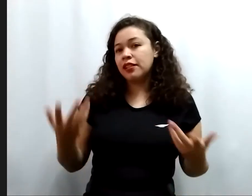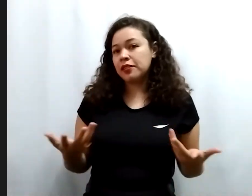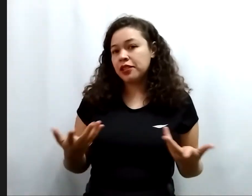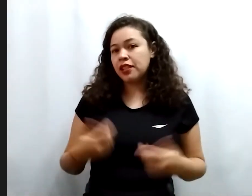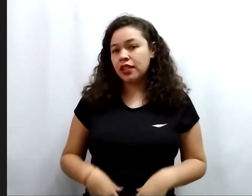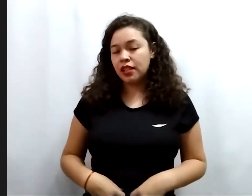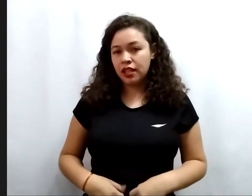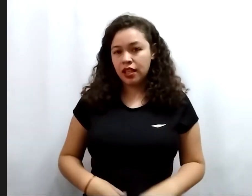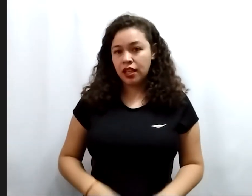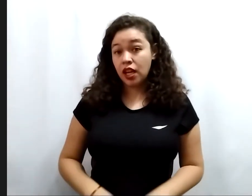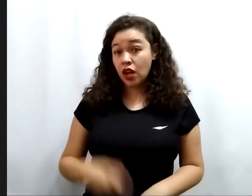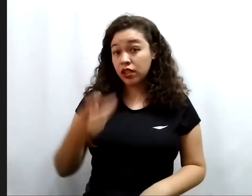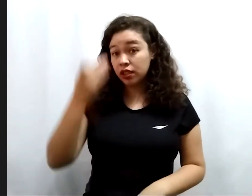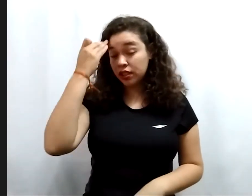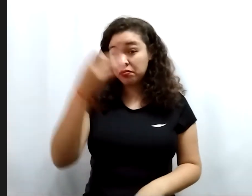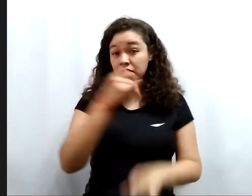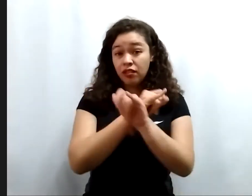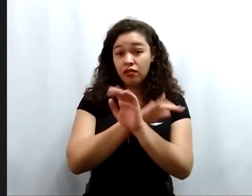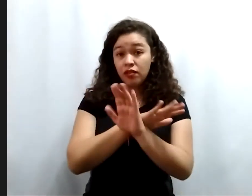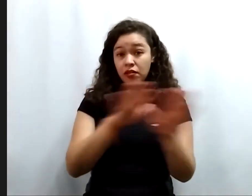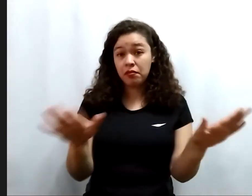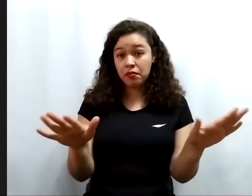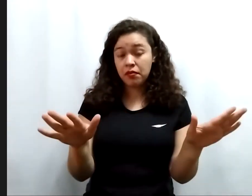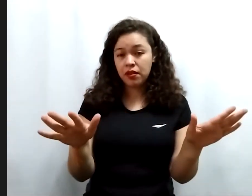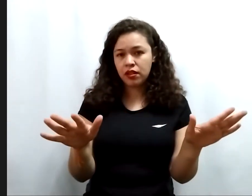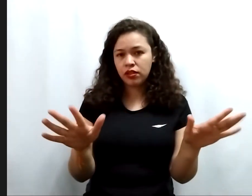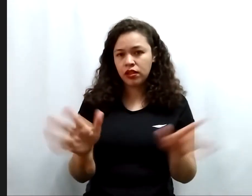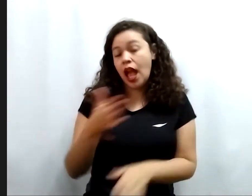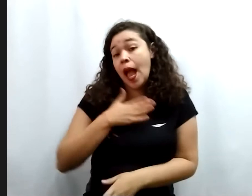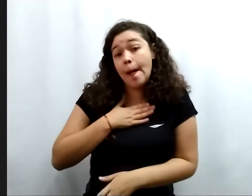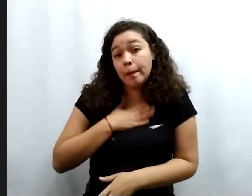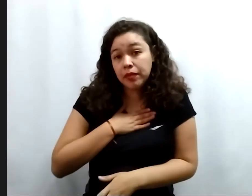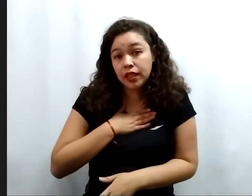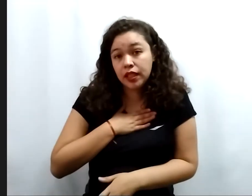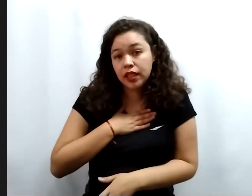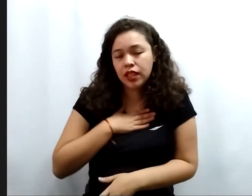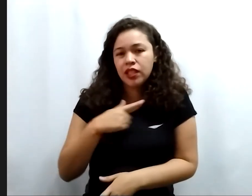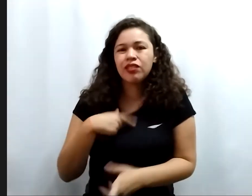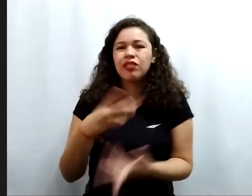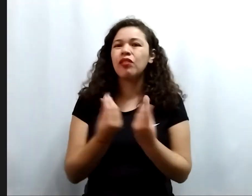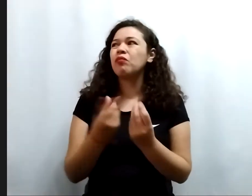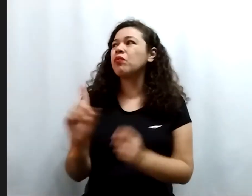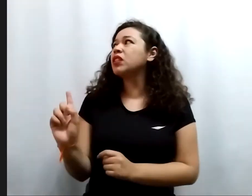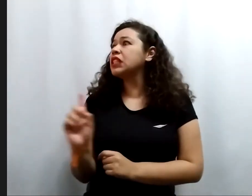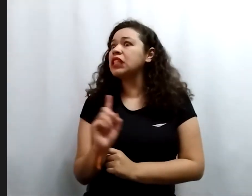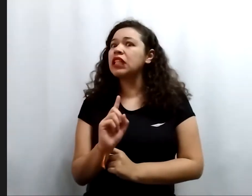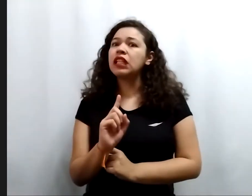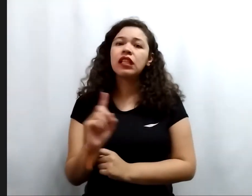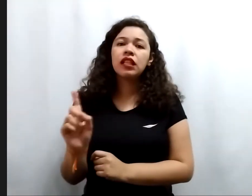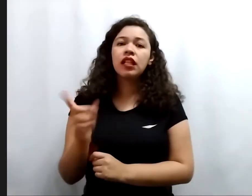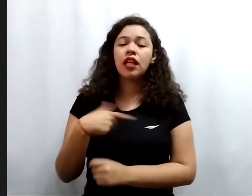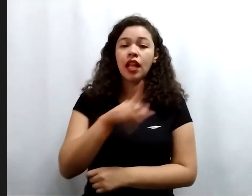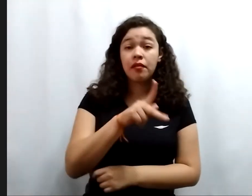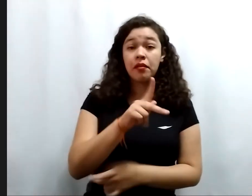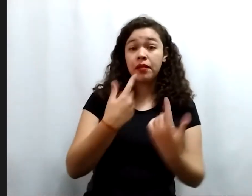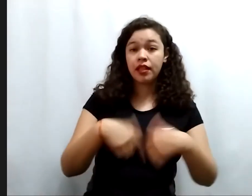momento en toda la información que se dio, por lo menos yo me perdía un poco porque lo que se presentaba en la pantalla,